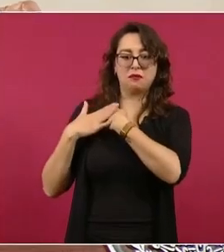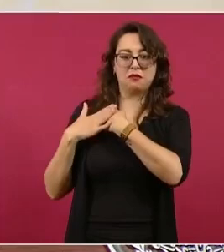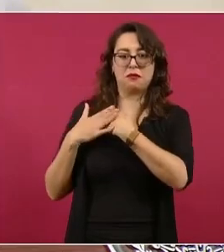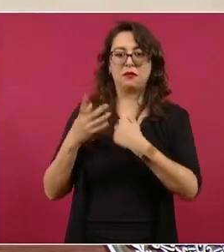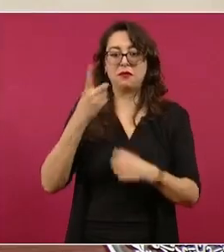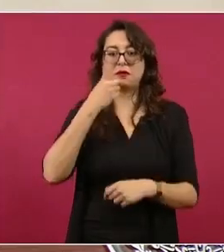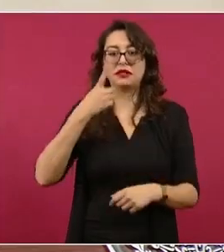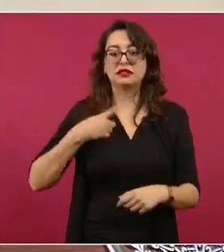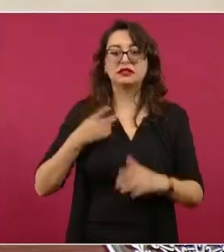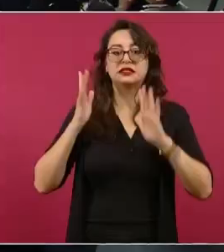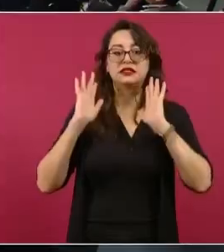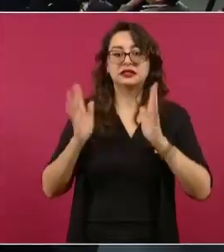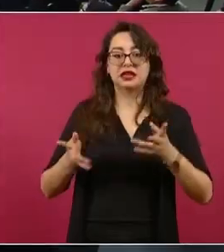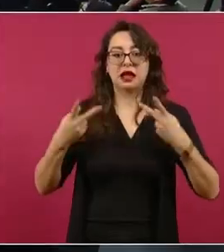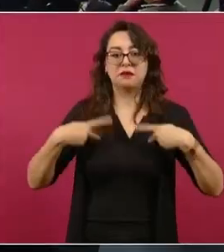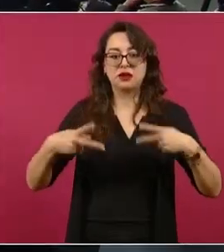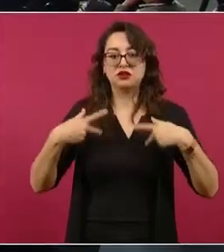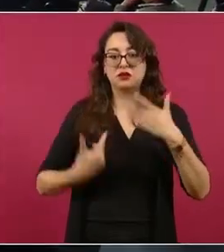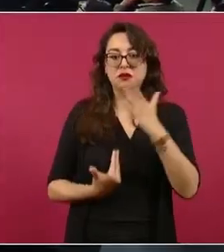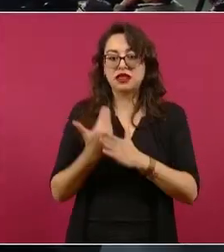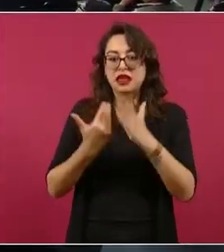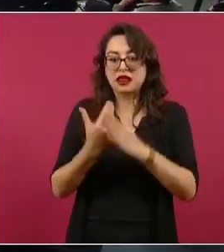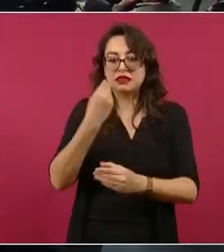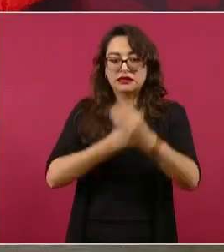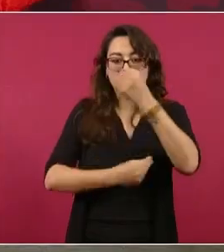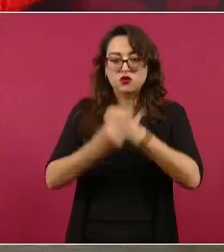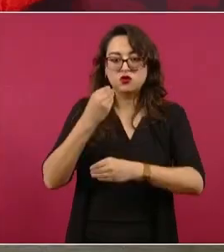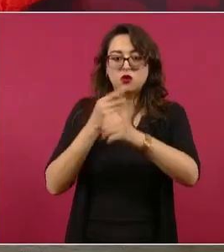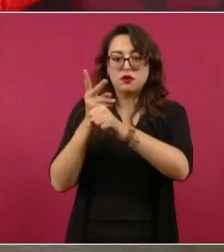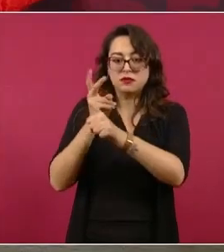ya llegaron los invitados al desayuno.